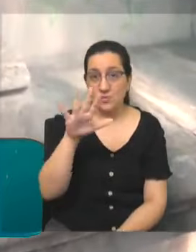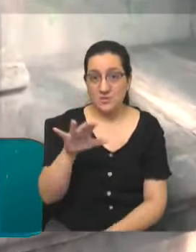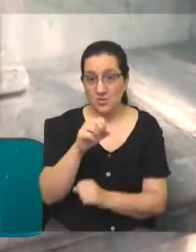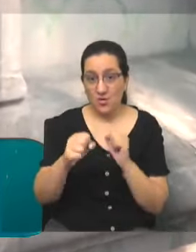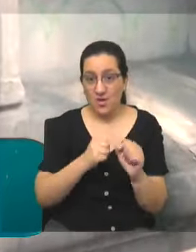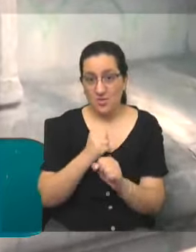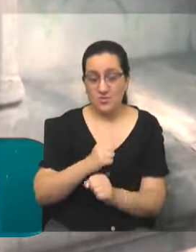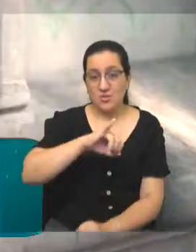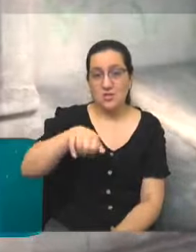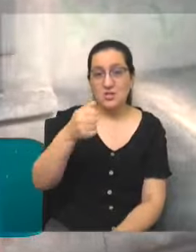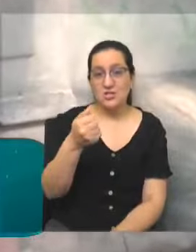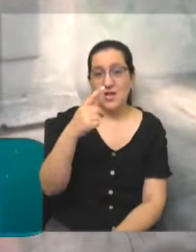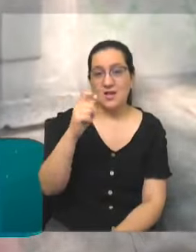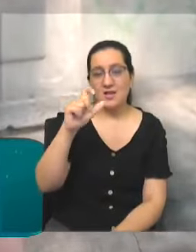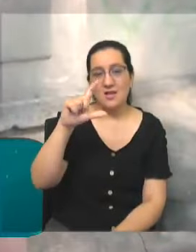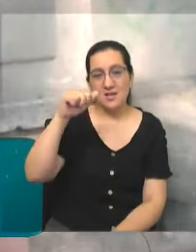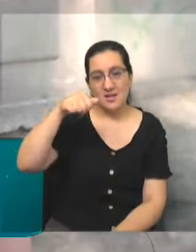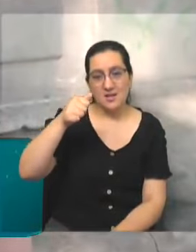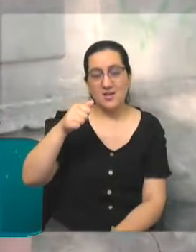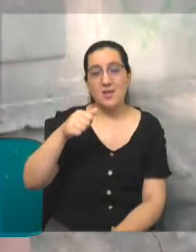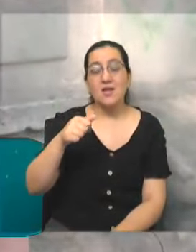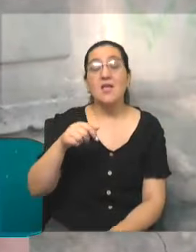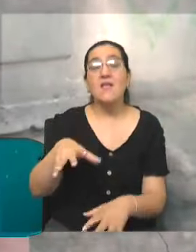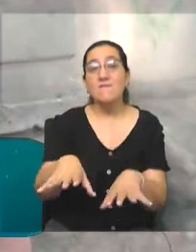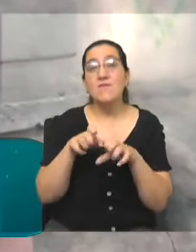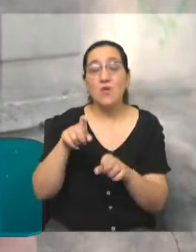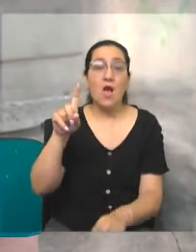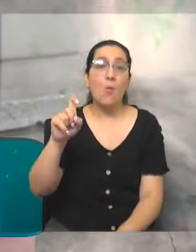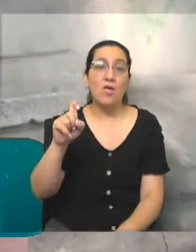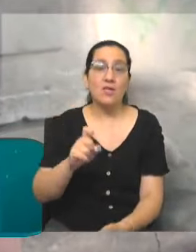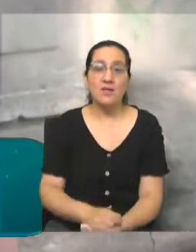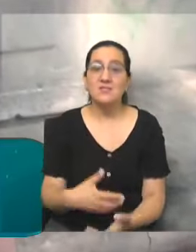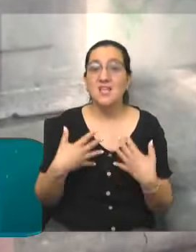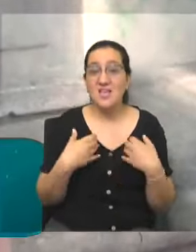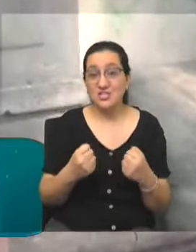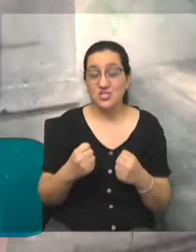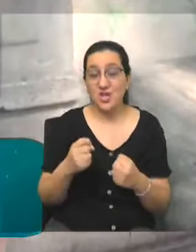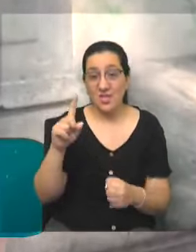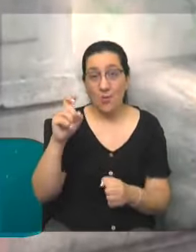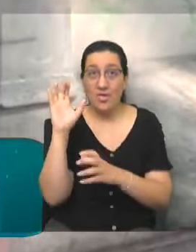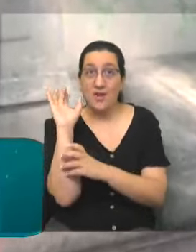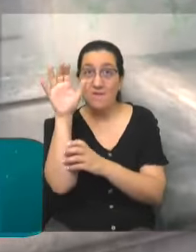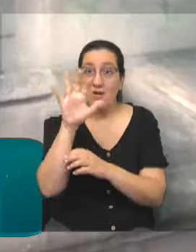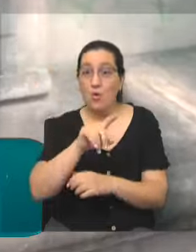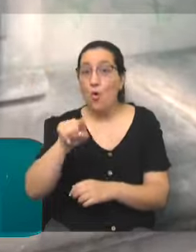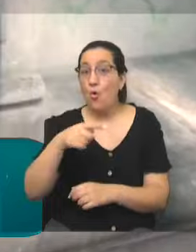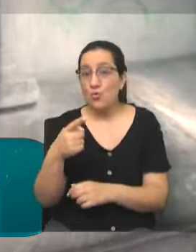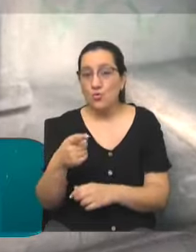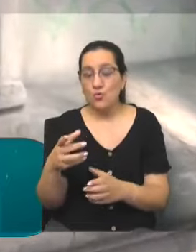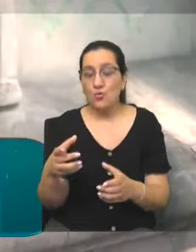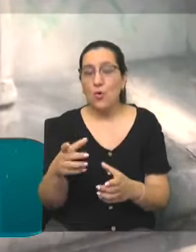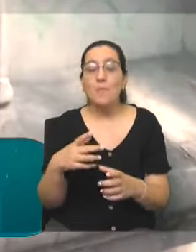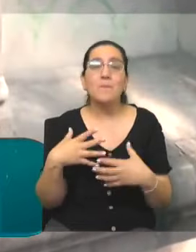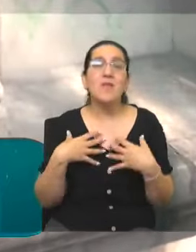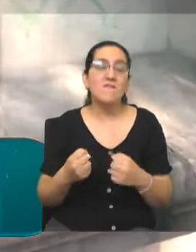Ajá. Mi nombre es Jacqueline Medina y barrio Aguada. Barrio Aguada, claro. ¿Es hincha de Aguada en el básquet o tiene alguna otra preferencia o prefiere